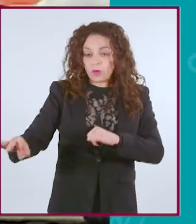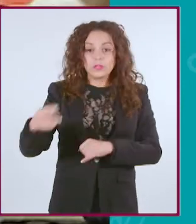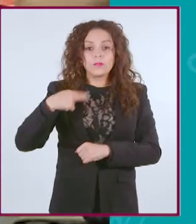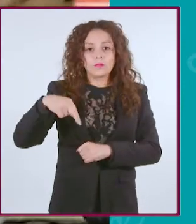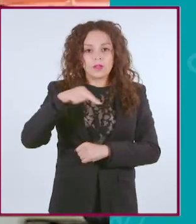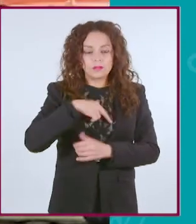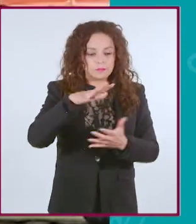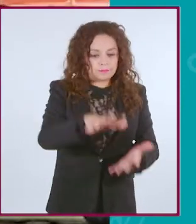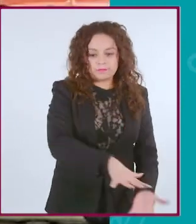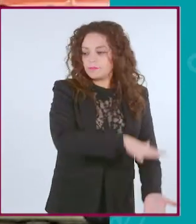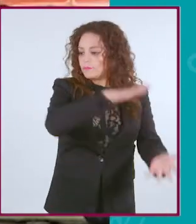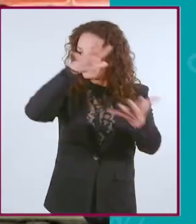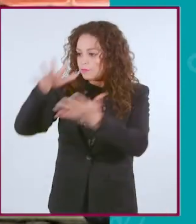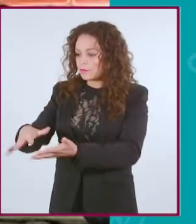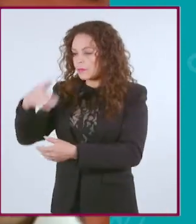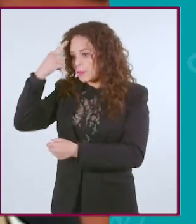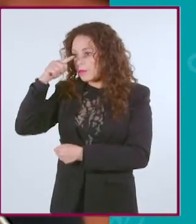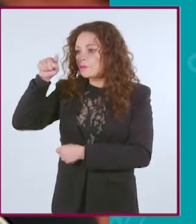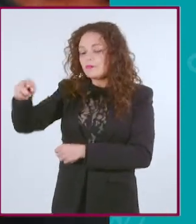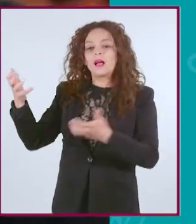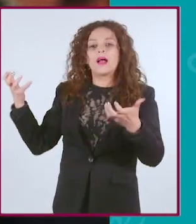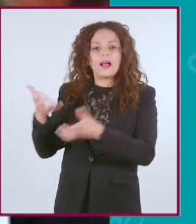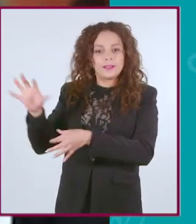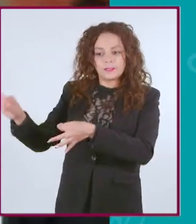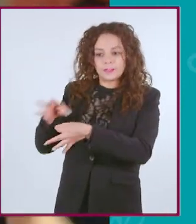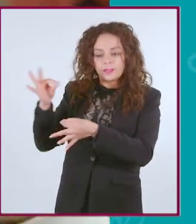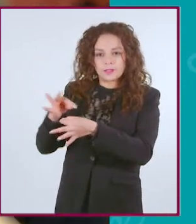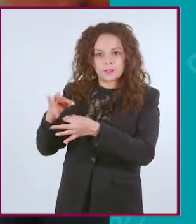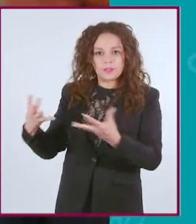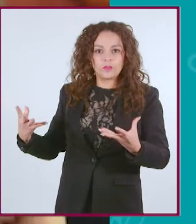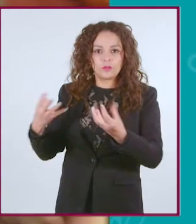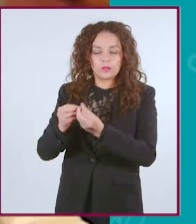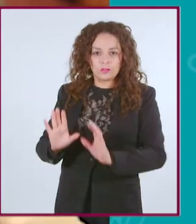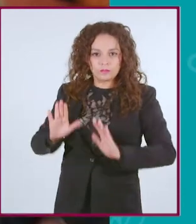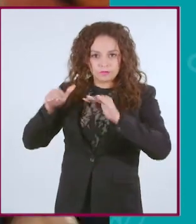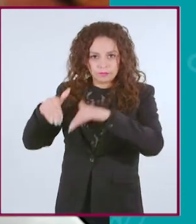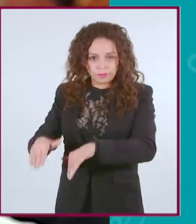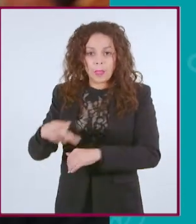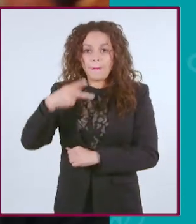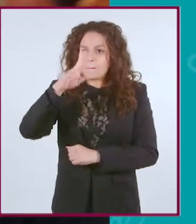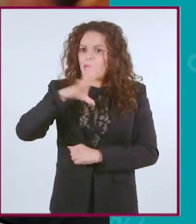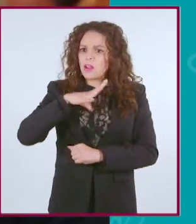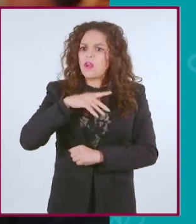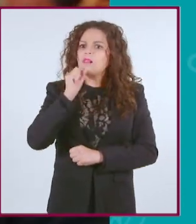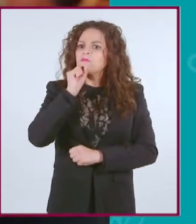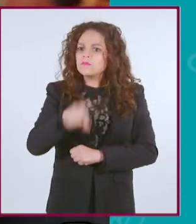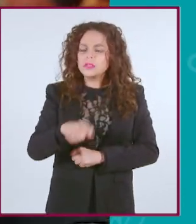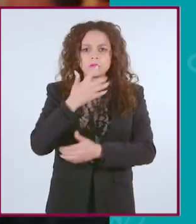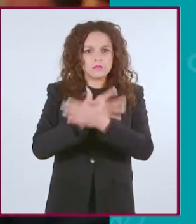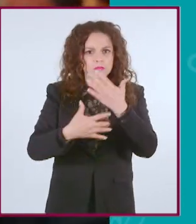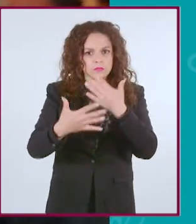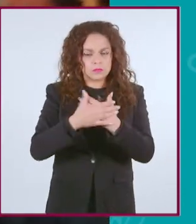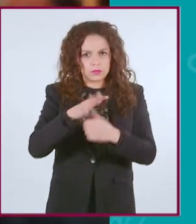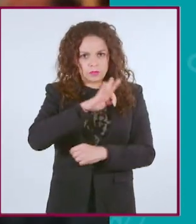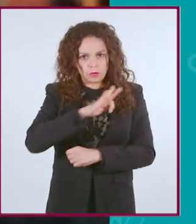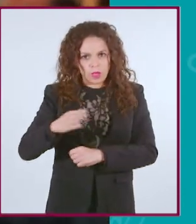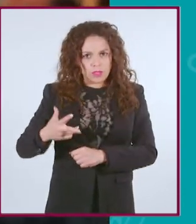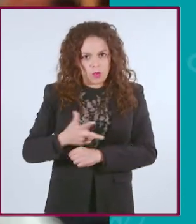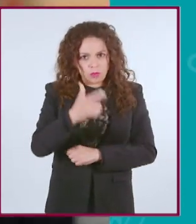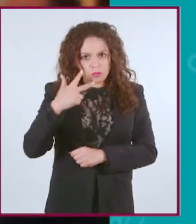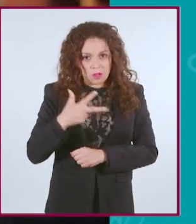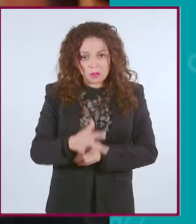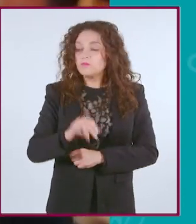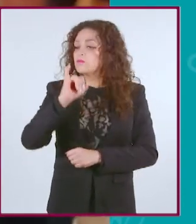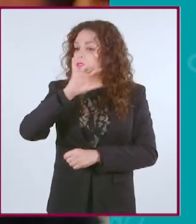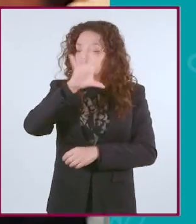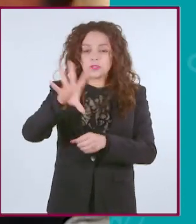lo mandamos para el área de confección. Pero veo que también tienen cortadoras manuales. Así o sea que es. aquí pueden aprender de las dos formas. En